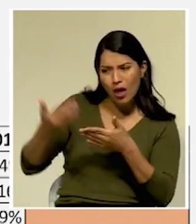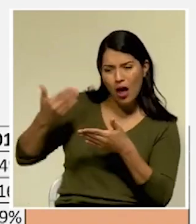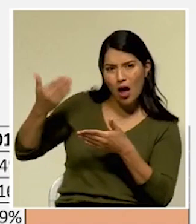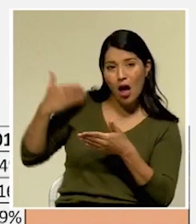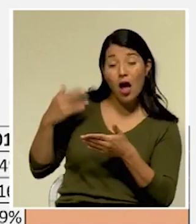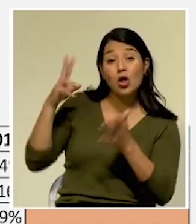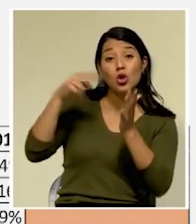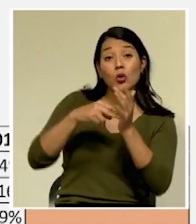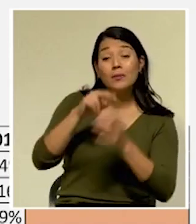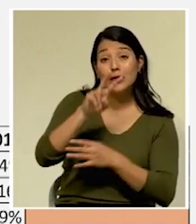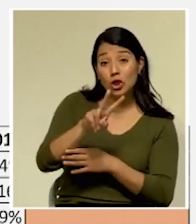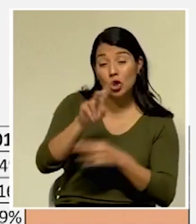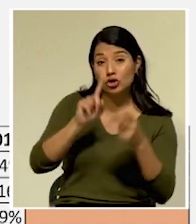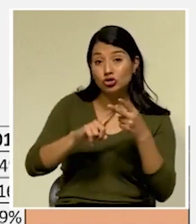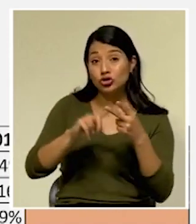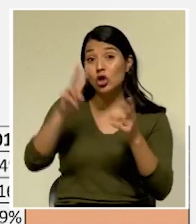y